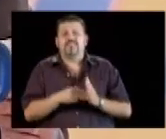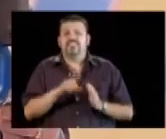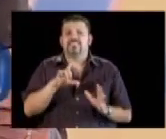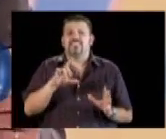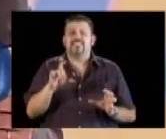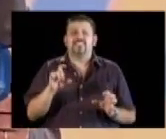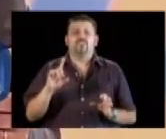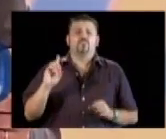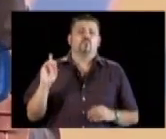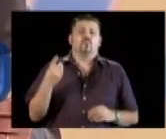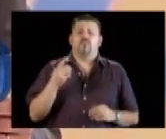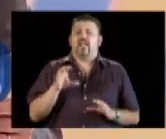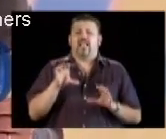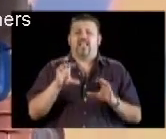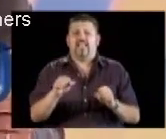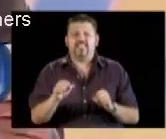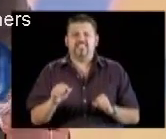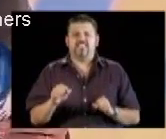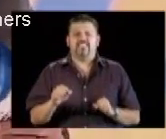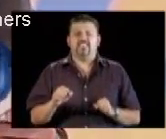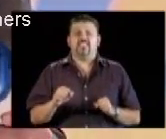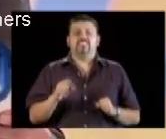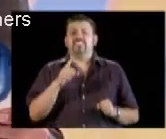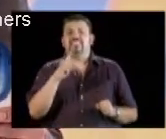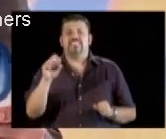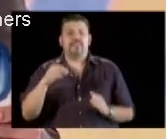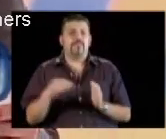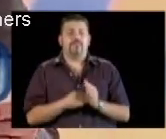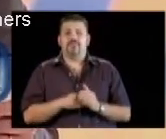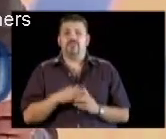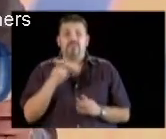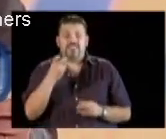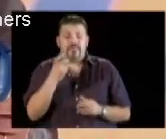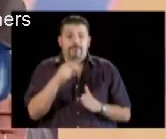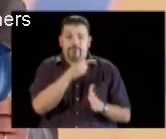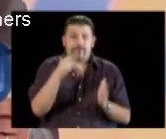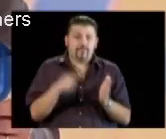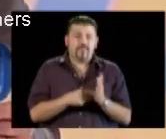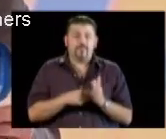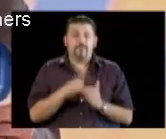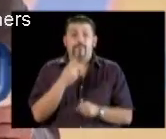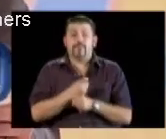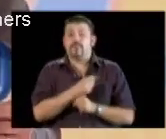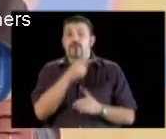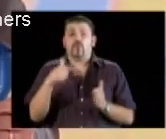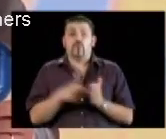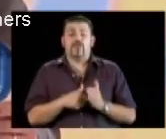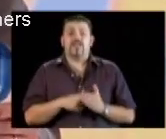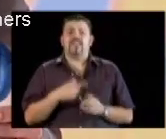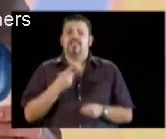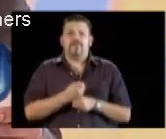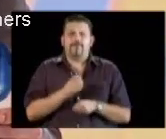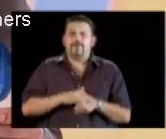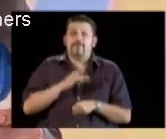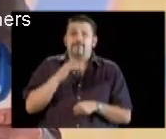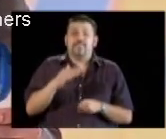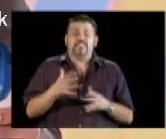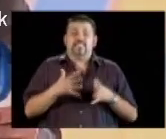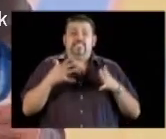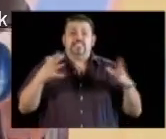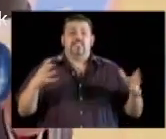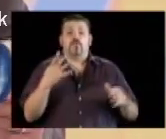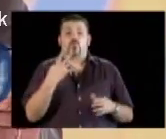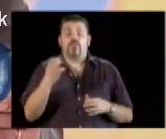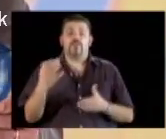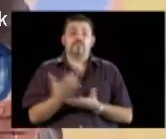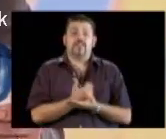6793 dólares, que ya son casi 100 mil pesos. Y el primer lugar de todos estos bonos en esta, que son más de 400 ganadores